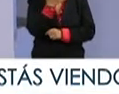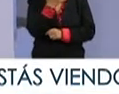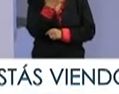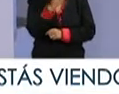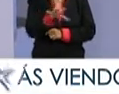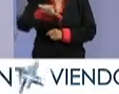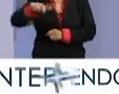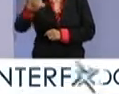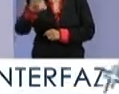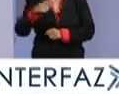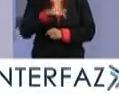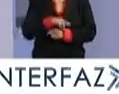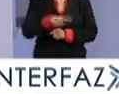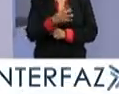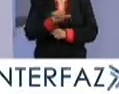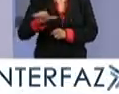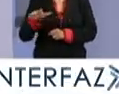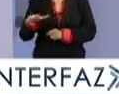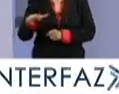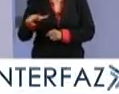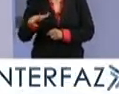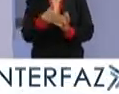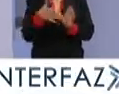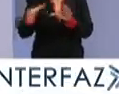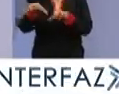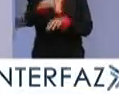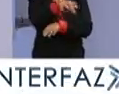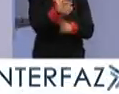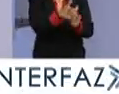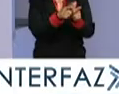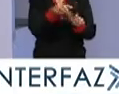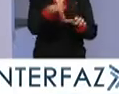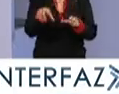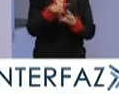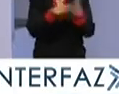a 12 y de 14 a 18. ¿A qué voy con esto?